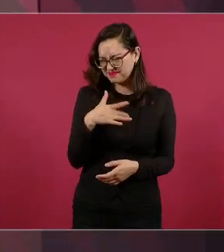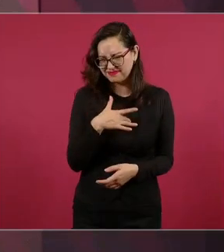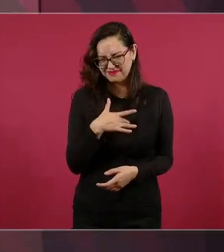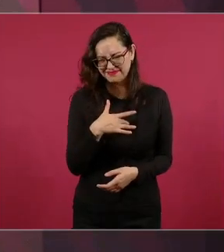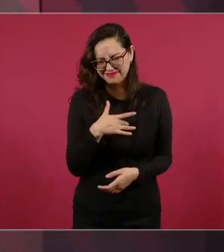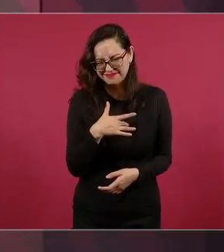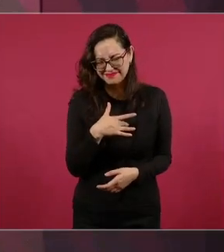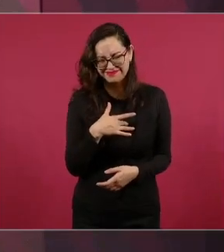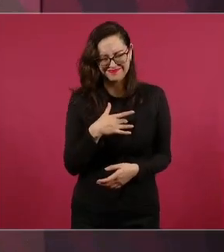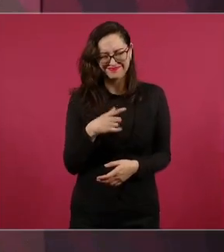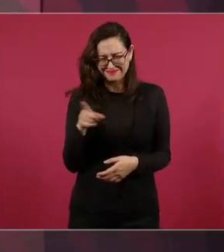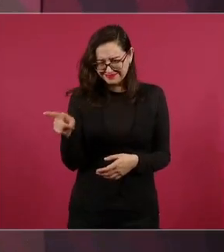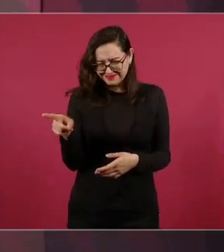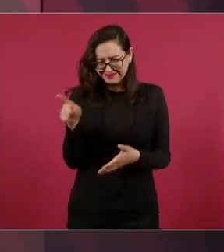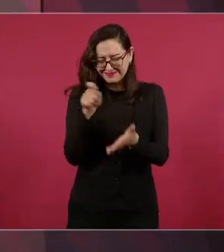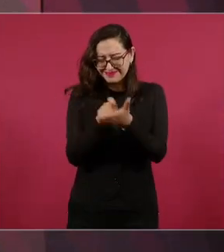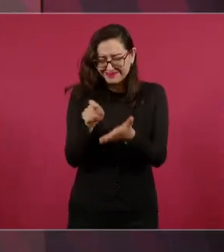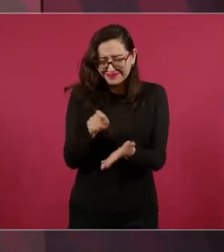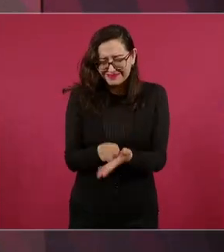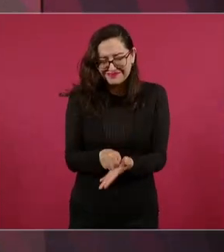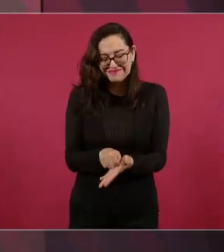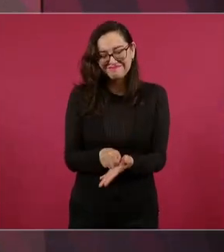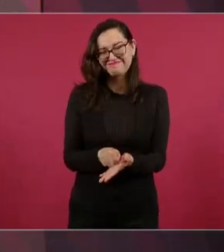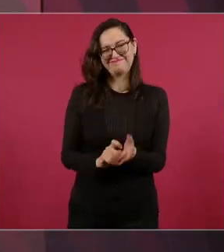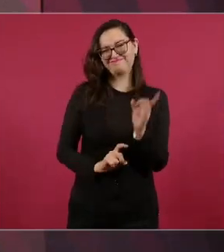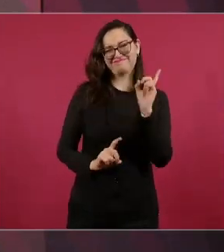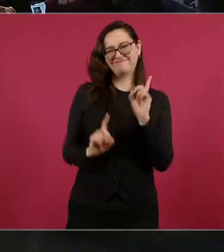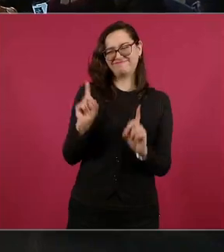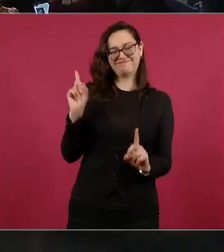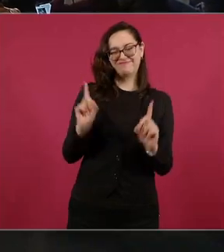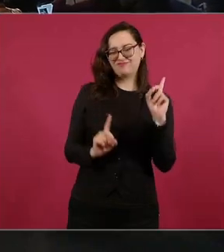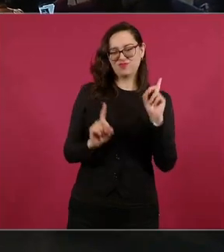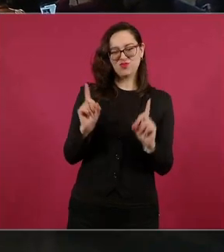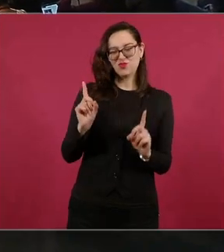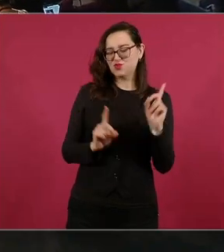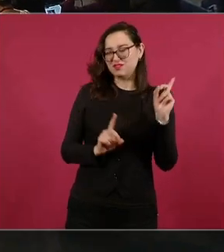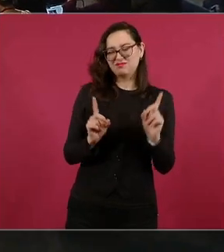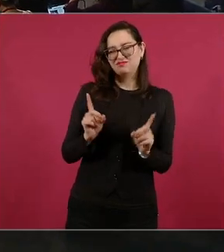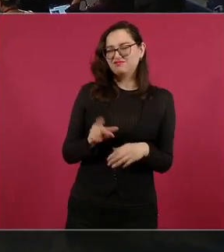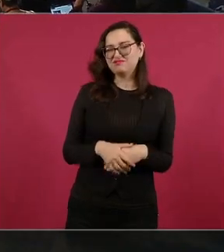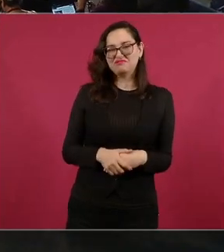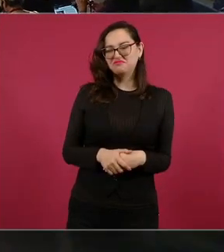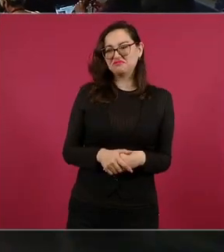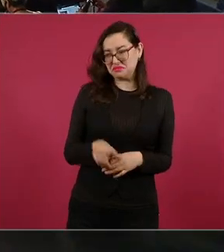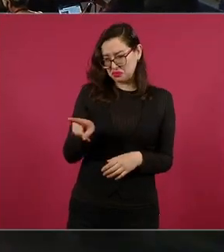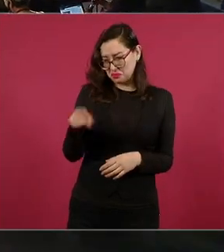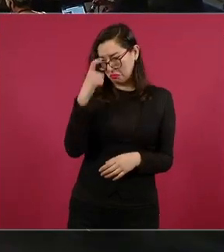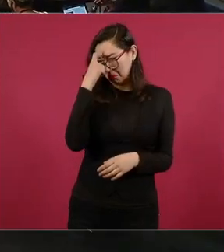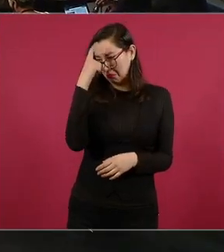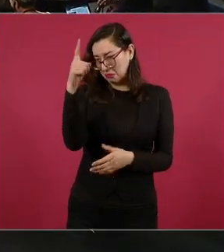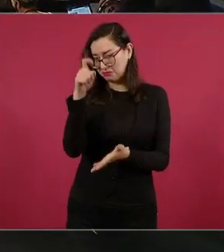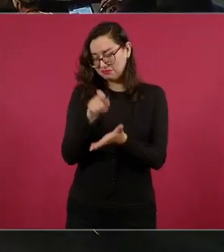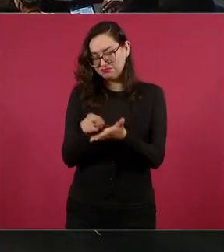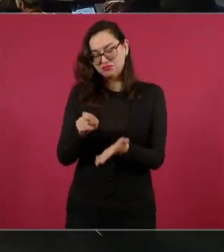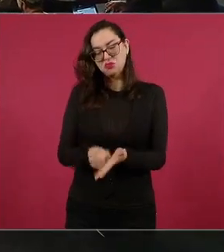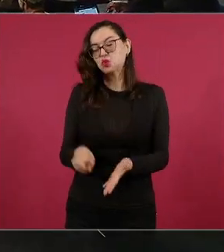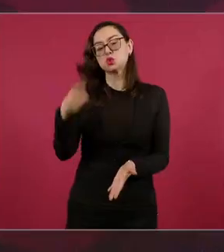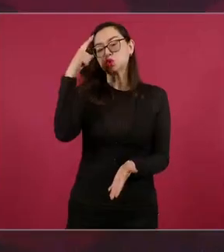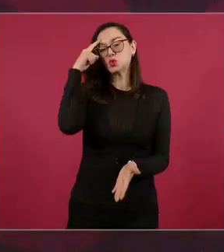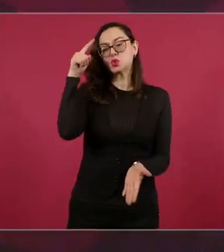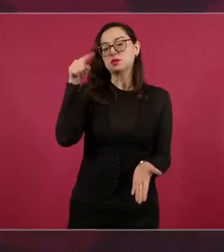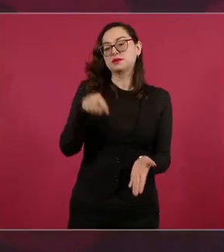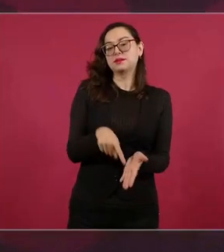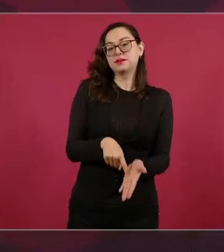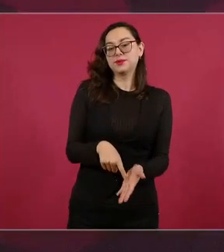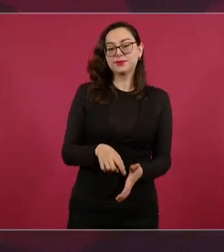quien duda de que su nieto lo haya escrito decía don Evaristo,